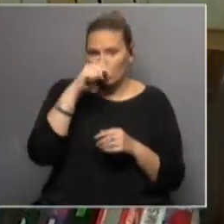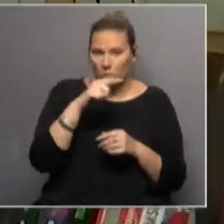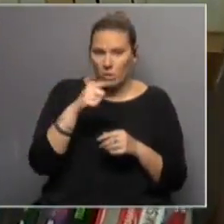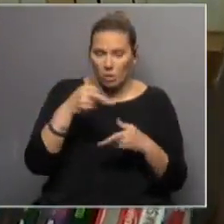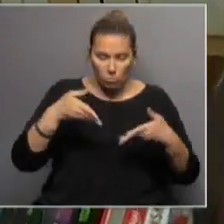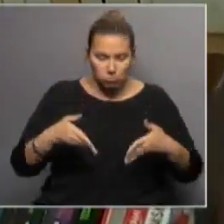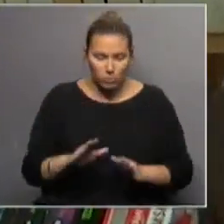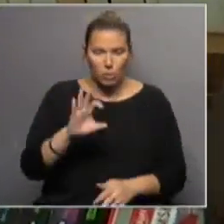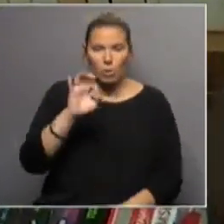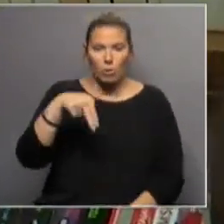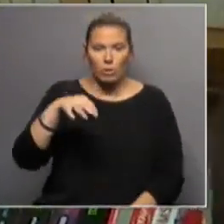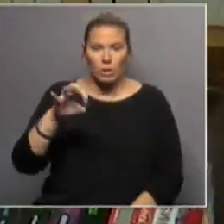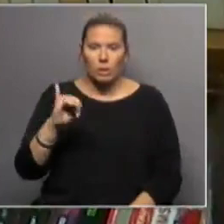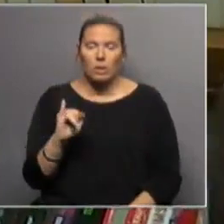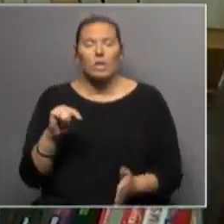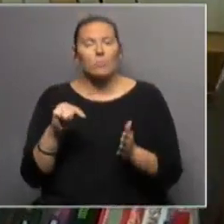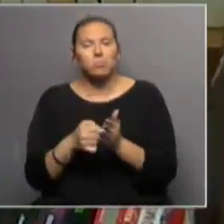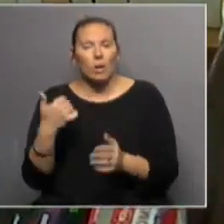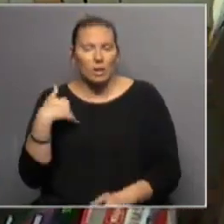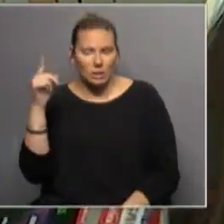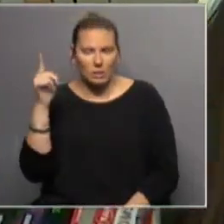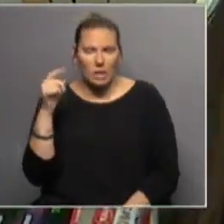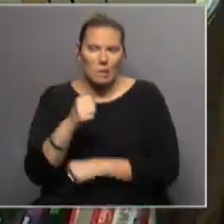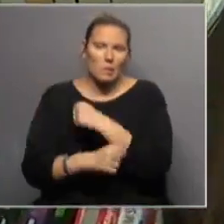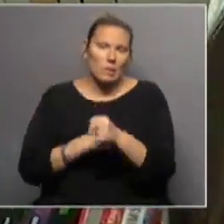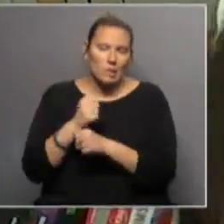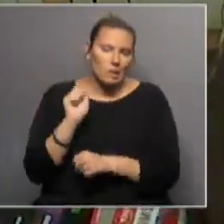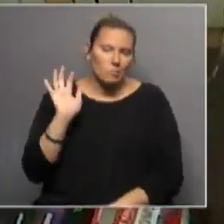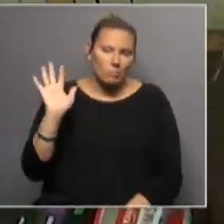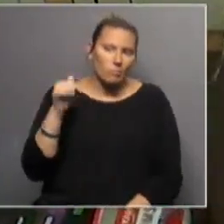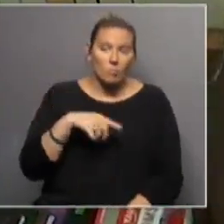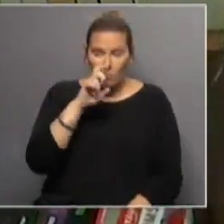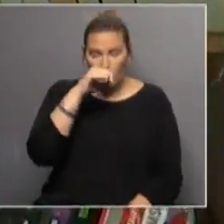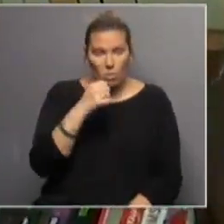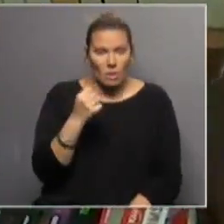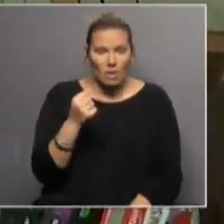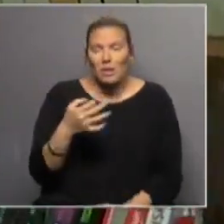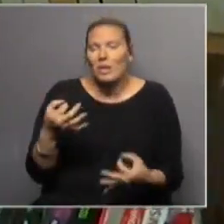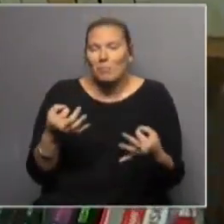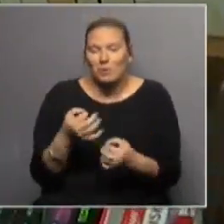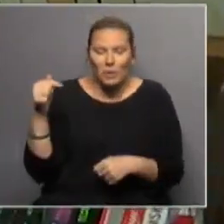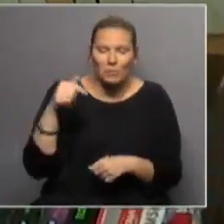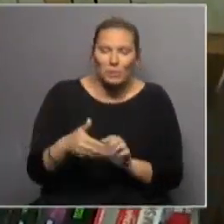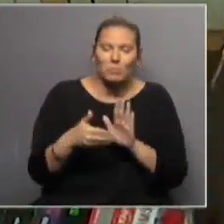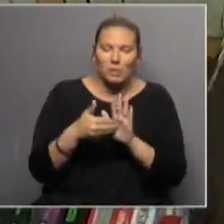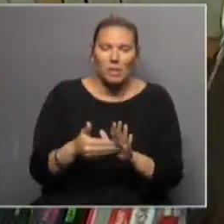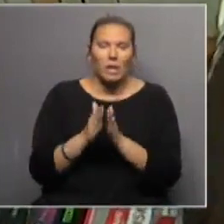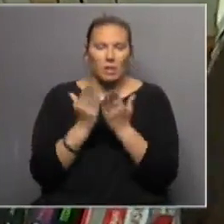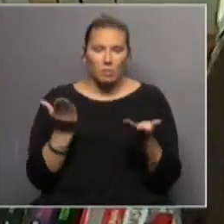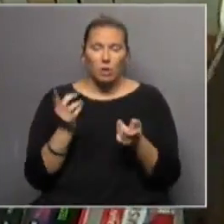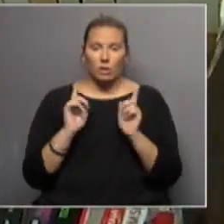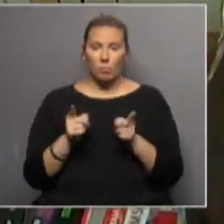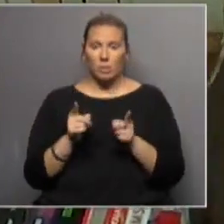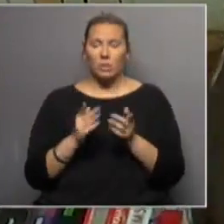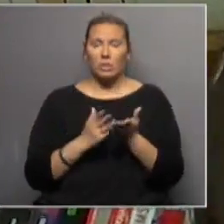natal de Onetti y Buenos Aires durante muchos años, así que para mí Montevideo es muy especial venir acá a presentar mis libros. Y además porque